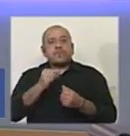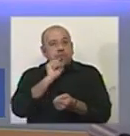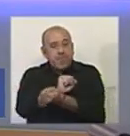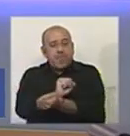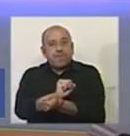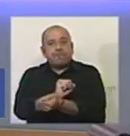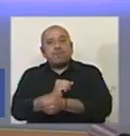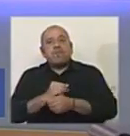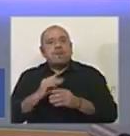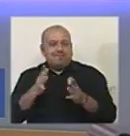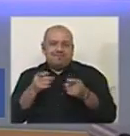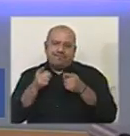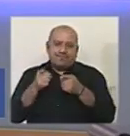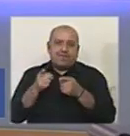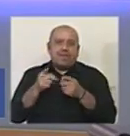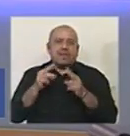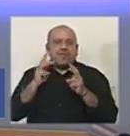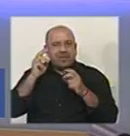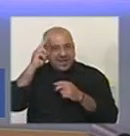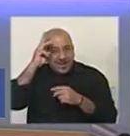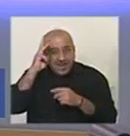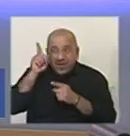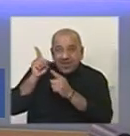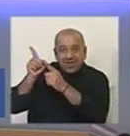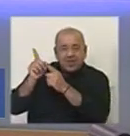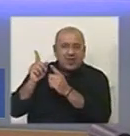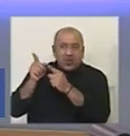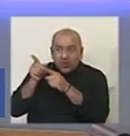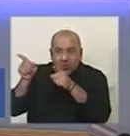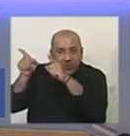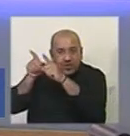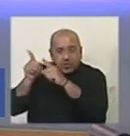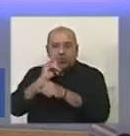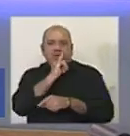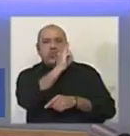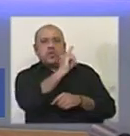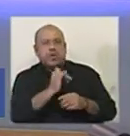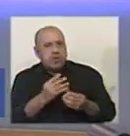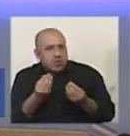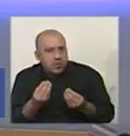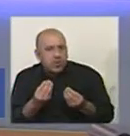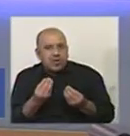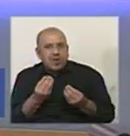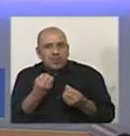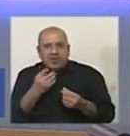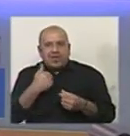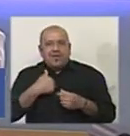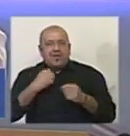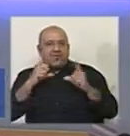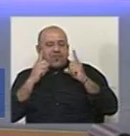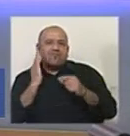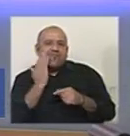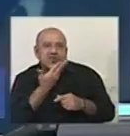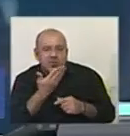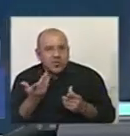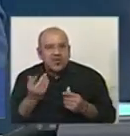muy malas condiciones en el reino. Entonces, todo esto tendría que ser denunciado por aquellos que después dicen defender los derechos humanos. Pero